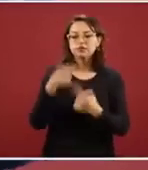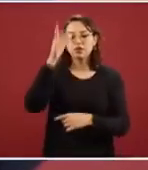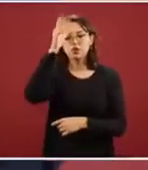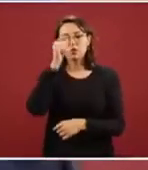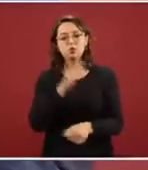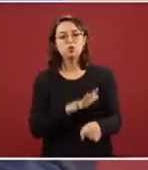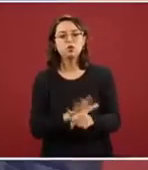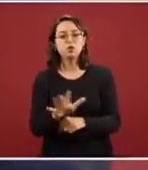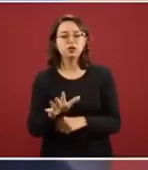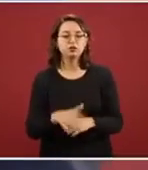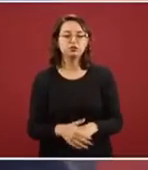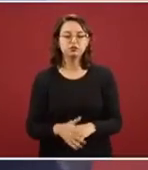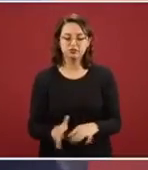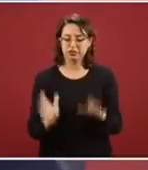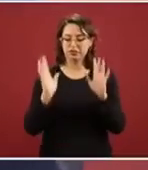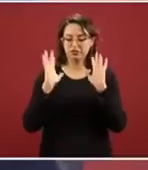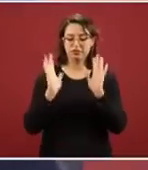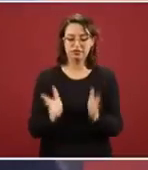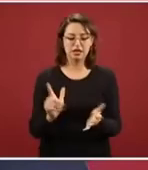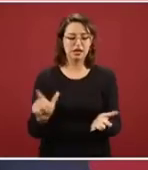Que las cosas queden como están,